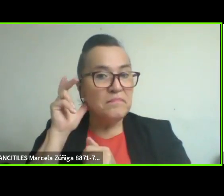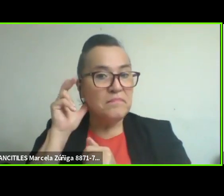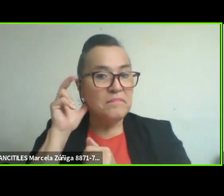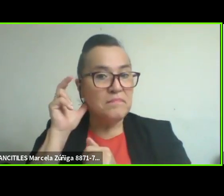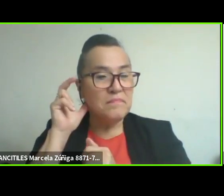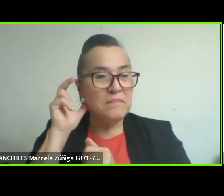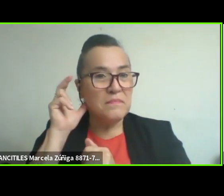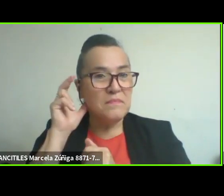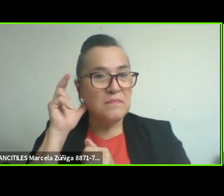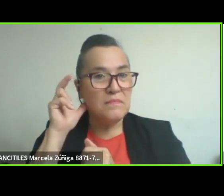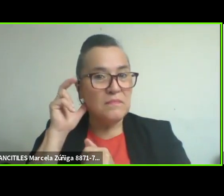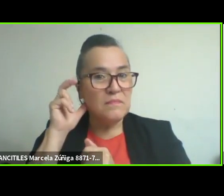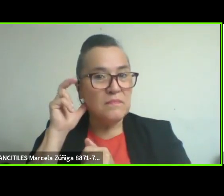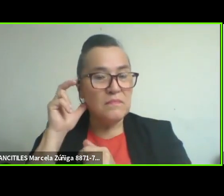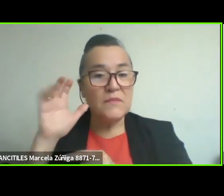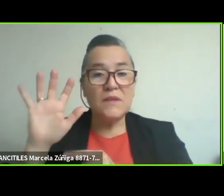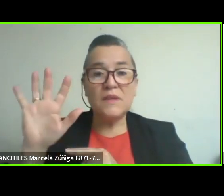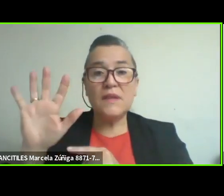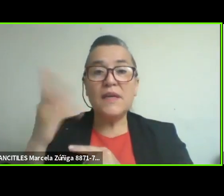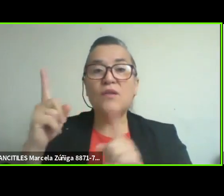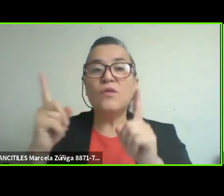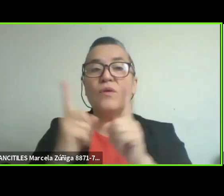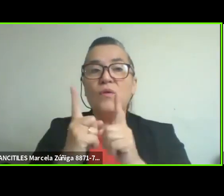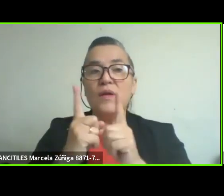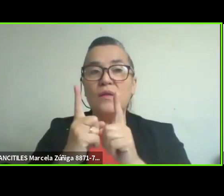un tinto encuentro académico